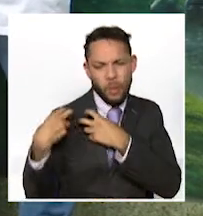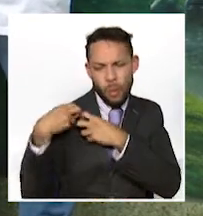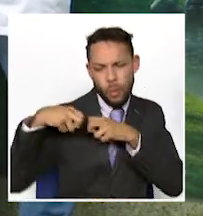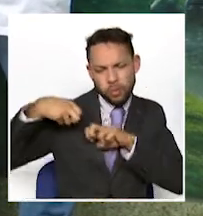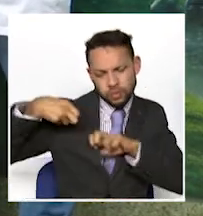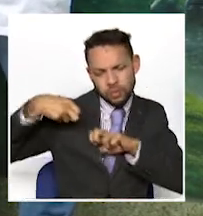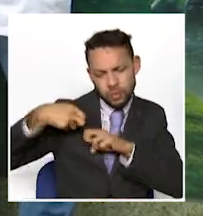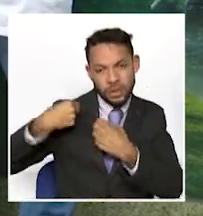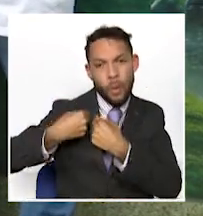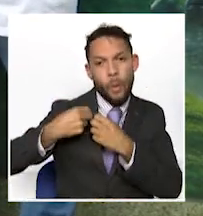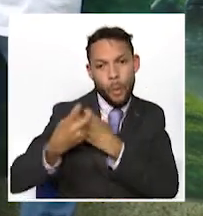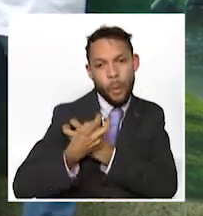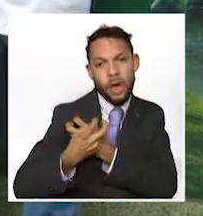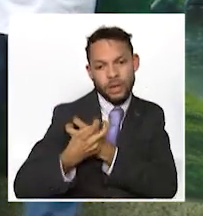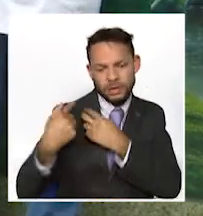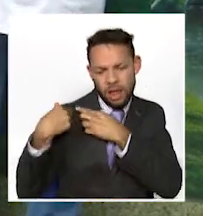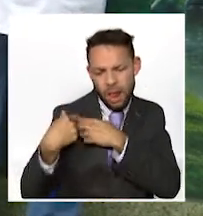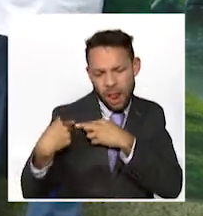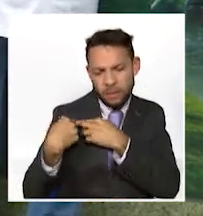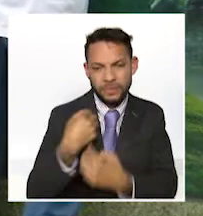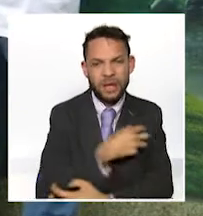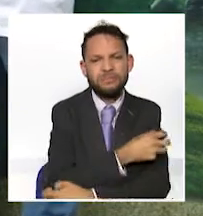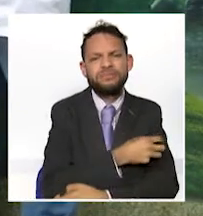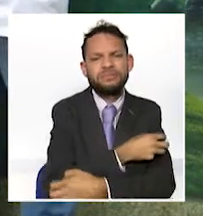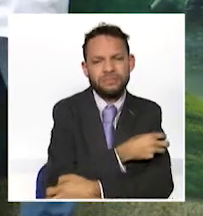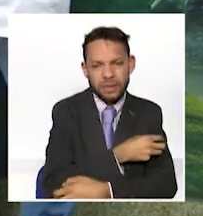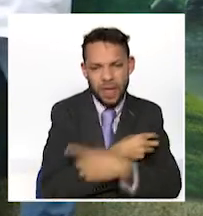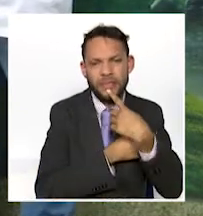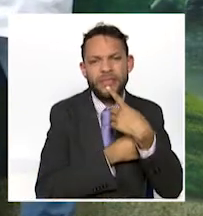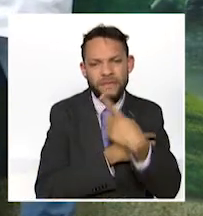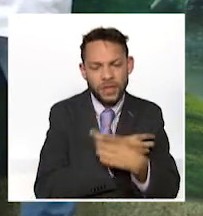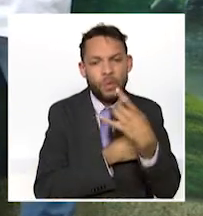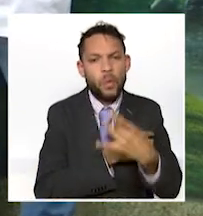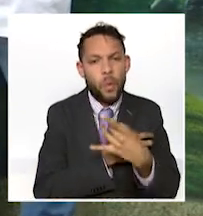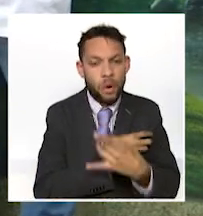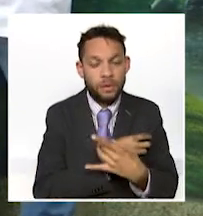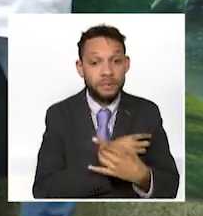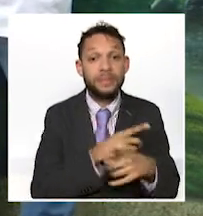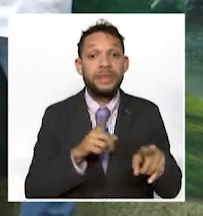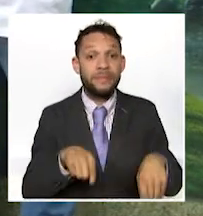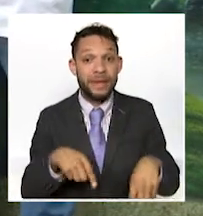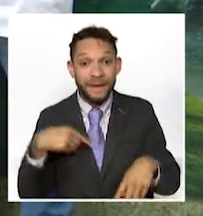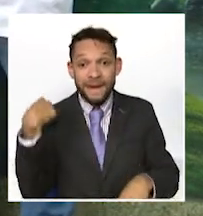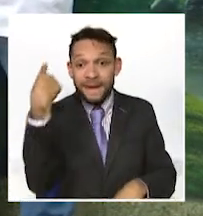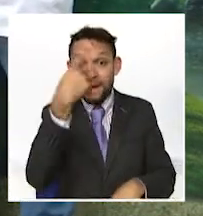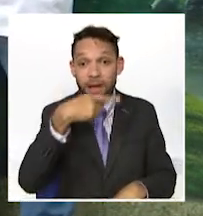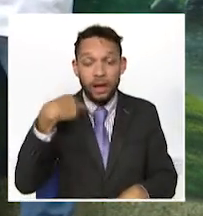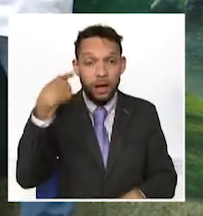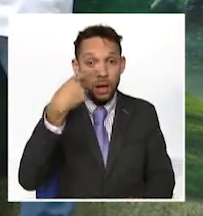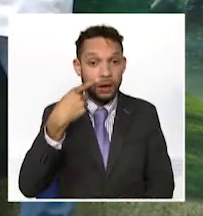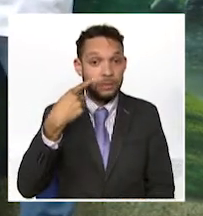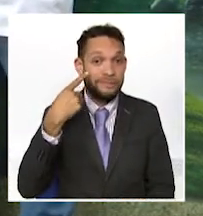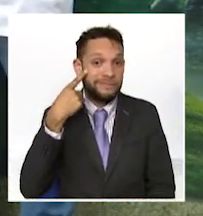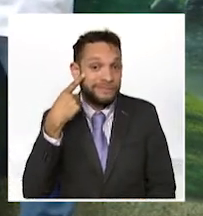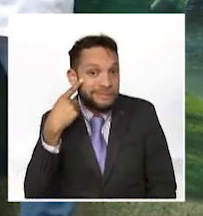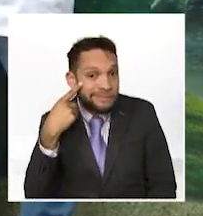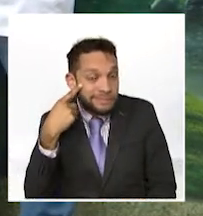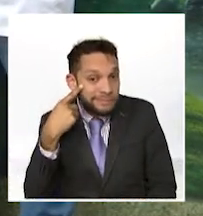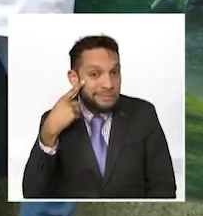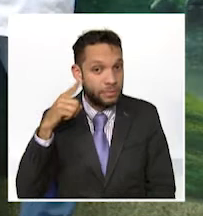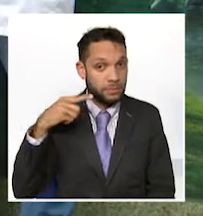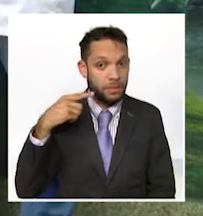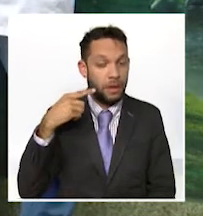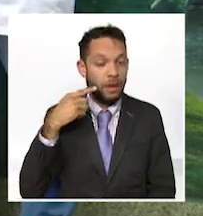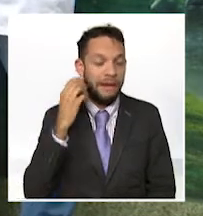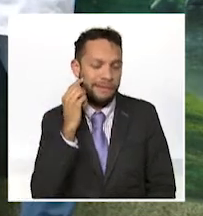hicieron referencias, pero muy, muy escasas. De cara podemos hablar dolores como un tipo neuralgia, un